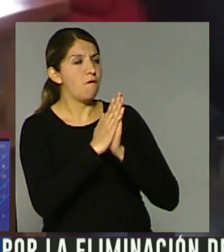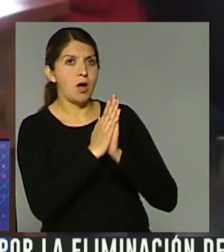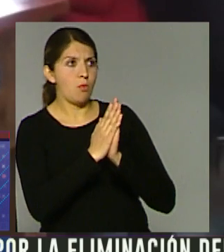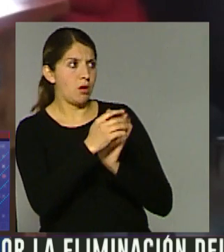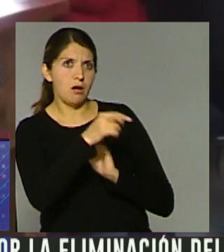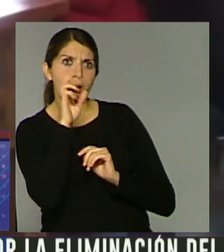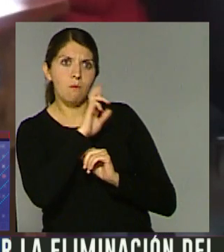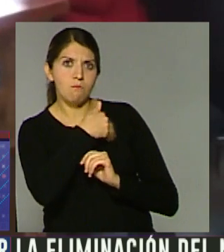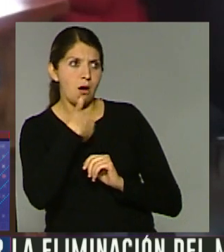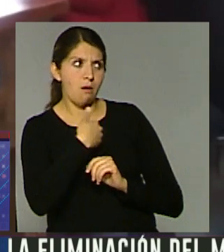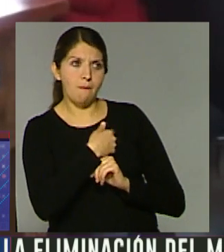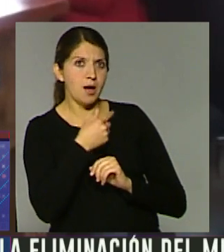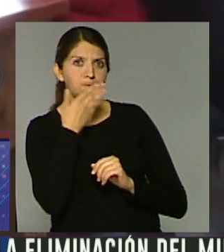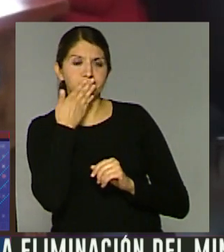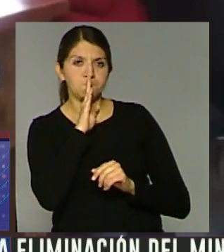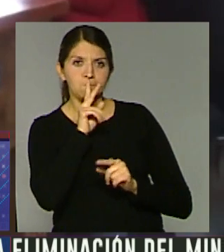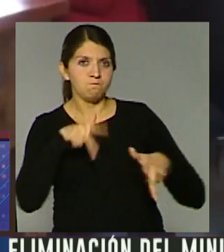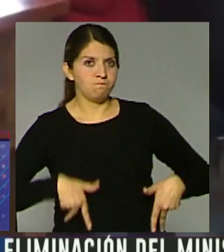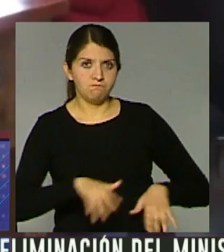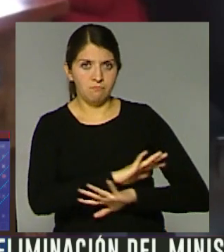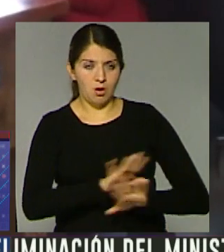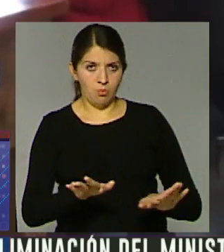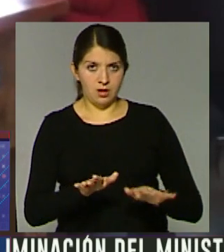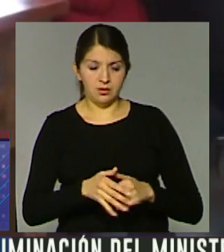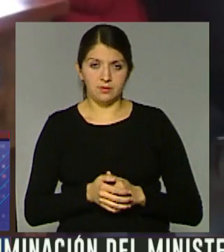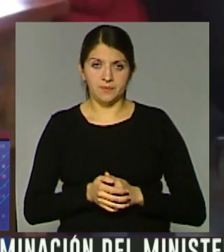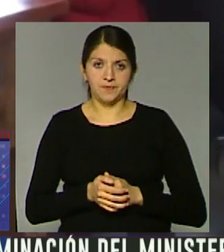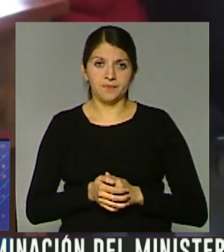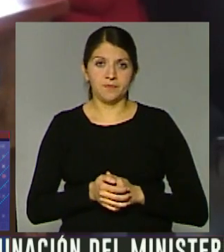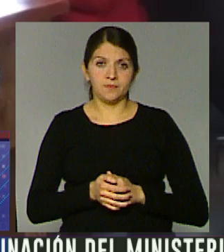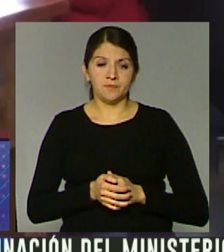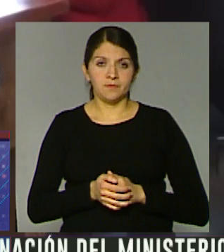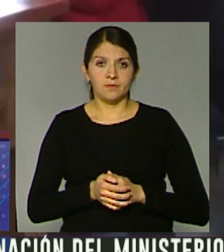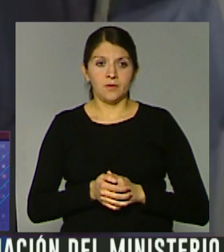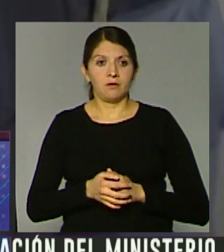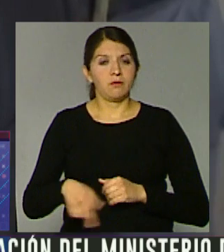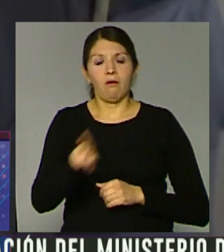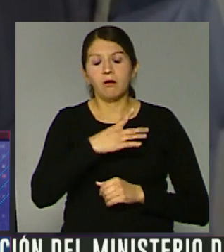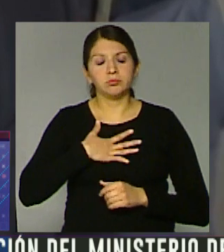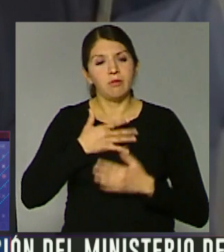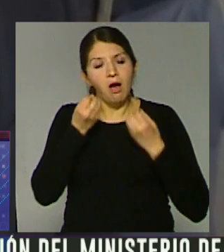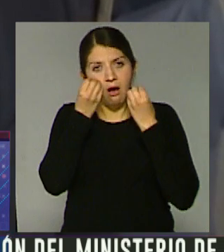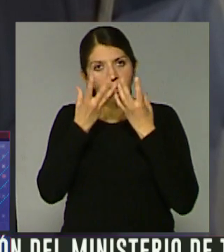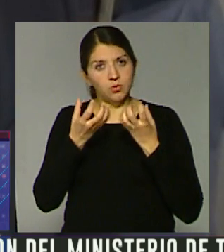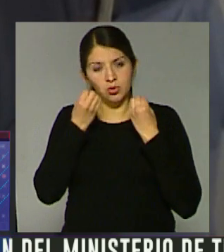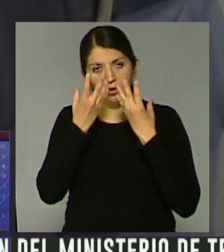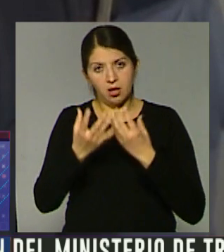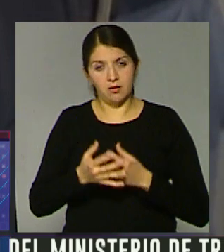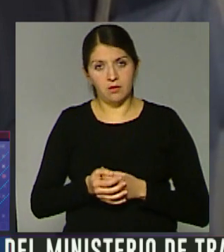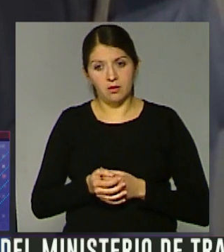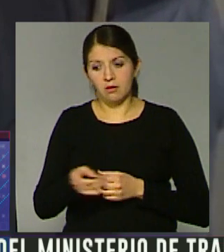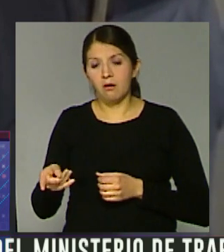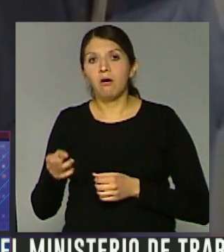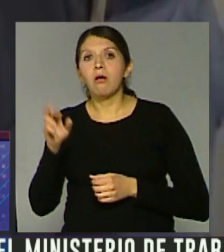de la reflexión de Graciela Linares, la mamá de Genaro, teniendo en cuenta la emocionalidad en la cual había caído